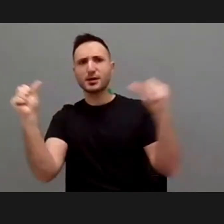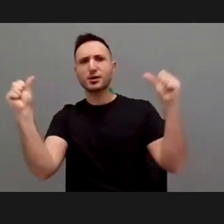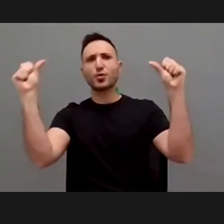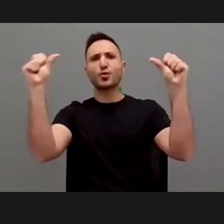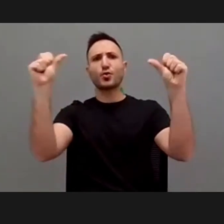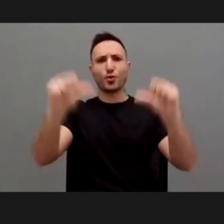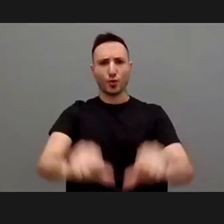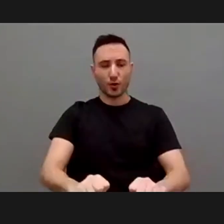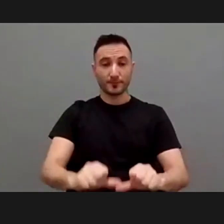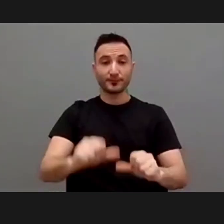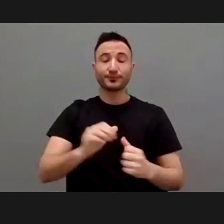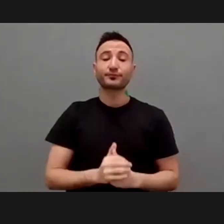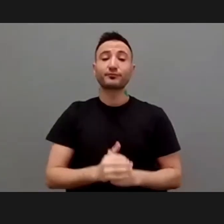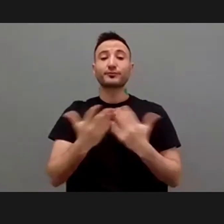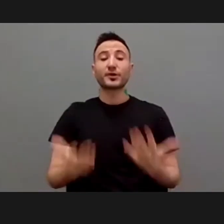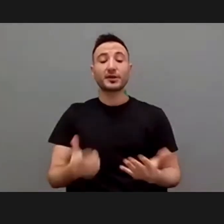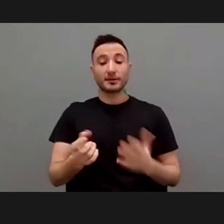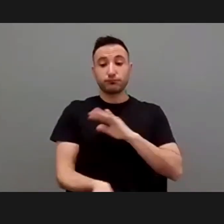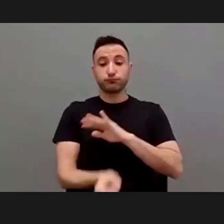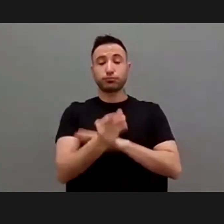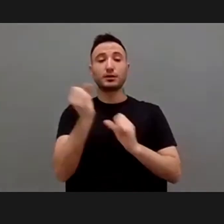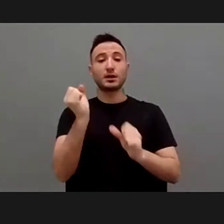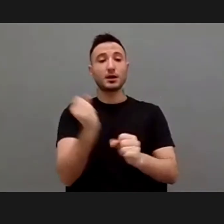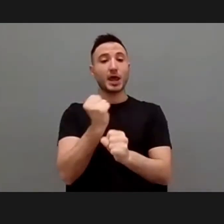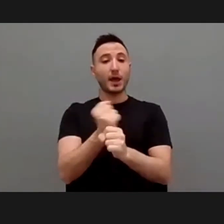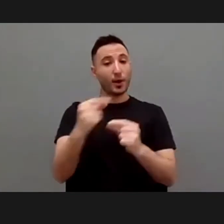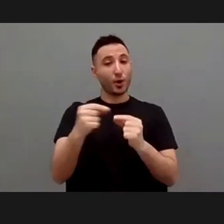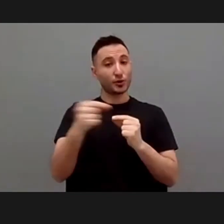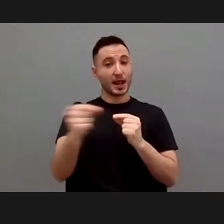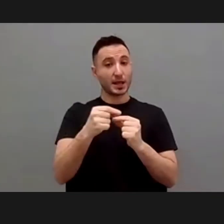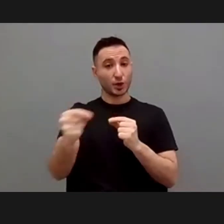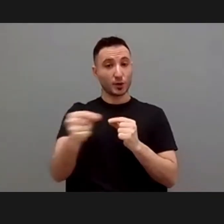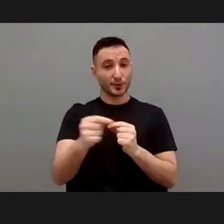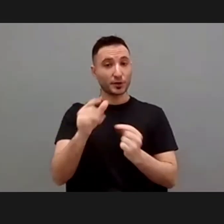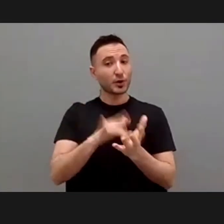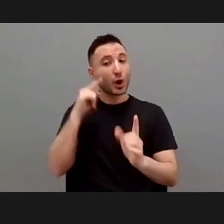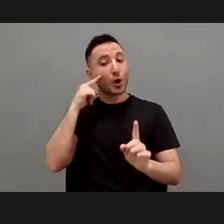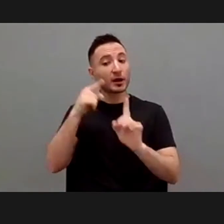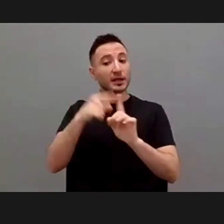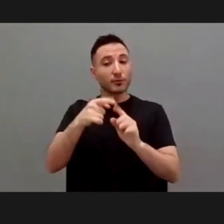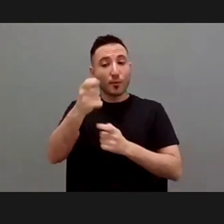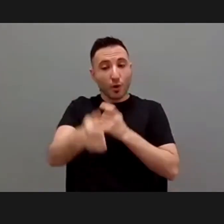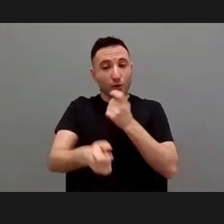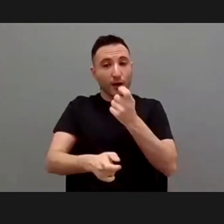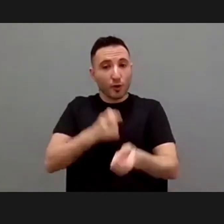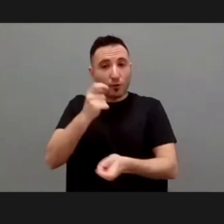El teletrabajo es uno de los protagonistas de la transición hacia la normalidad laboral